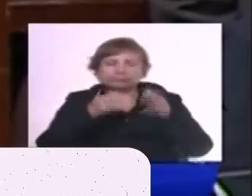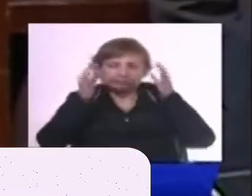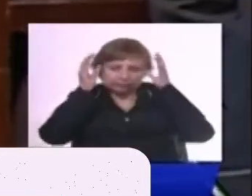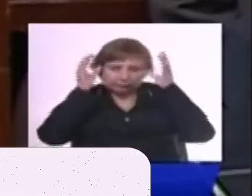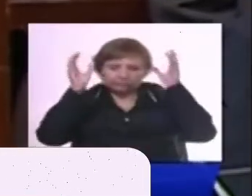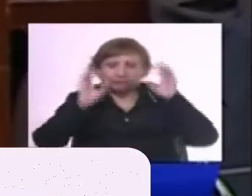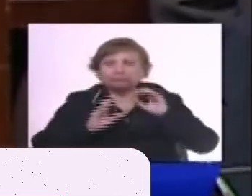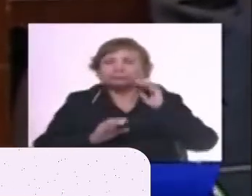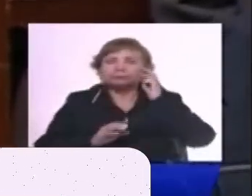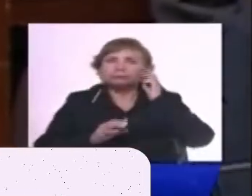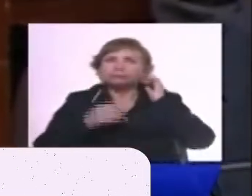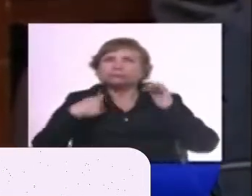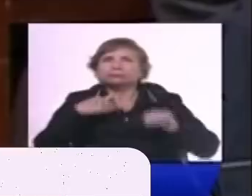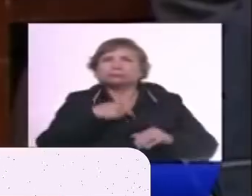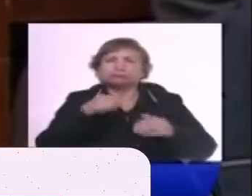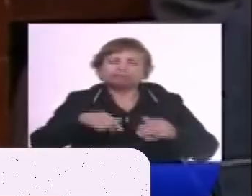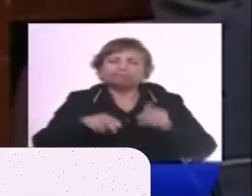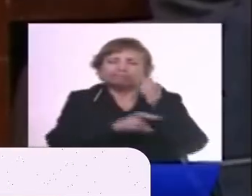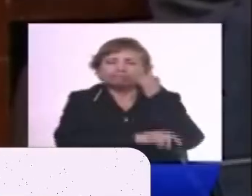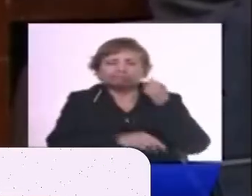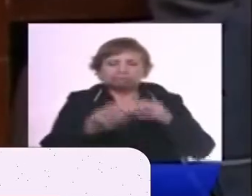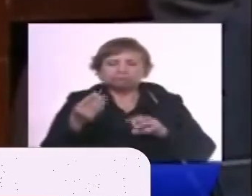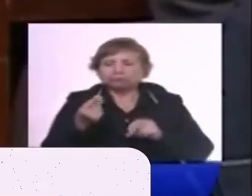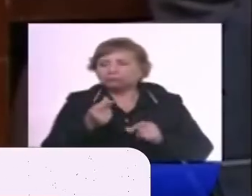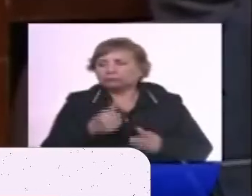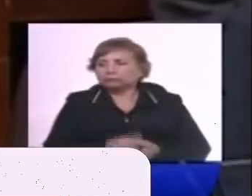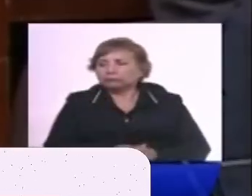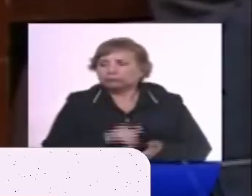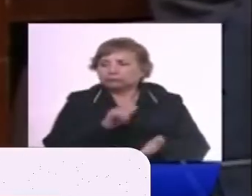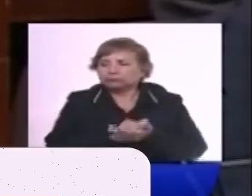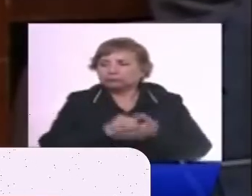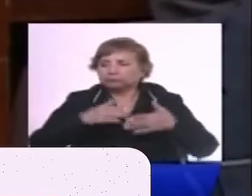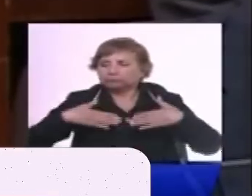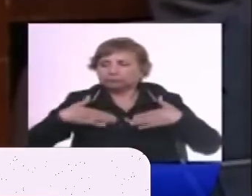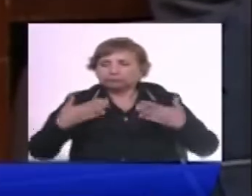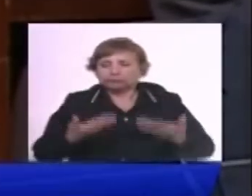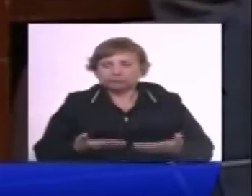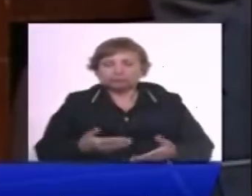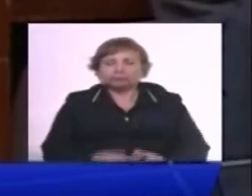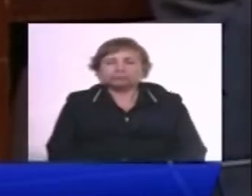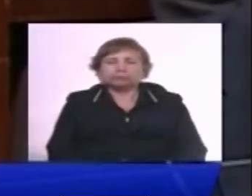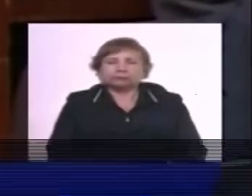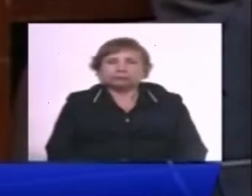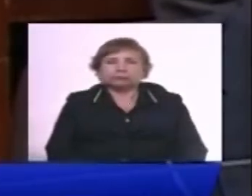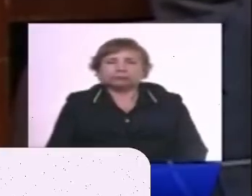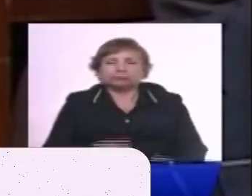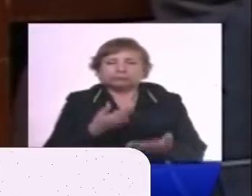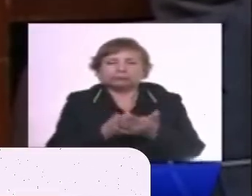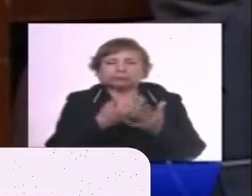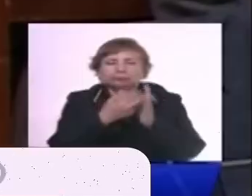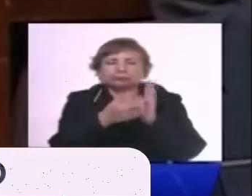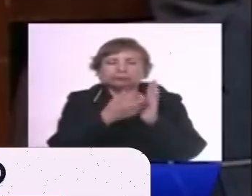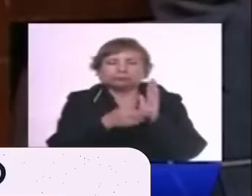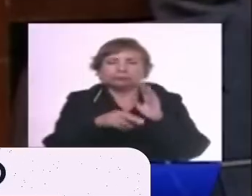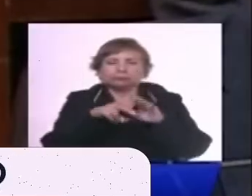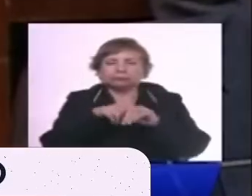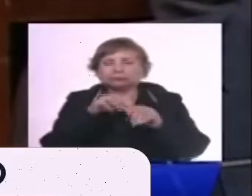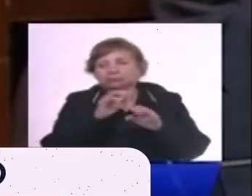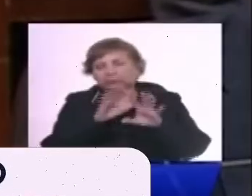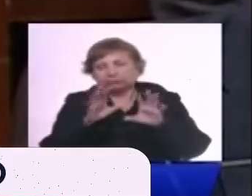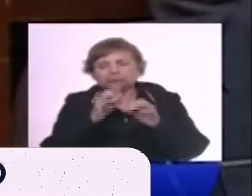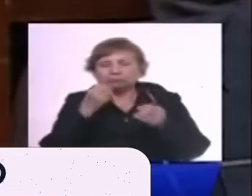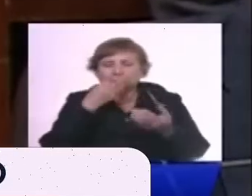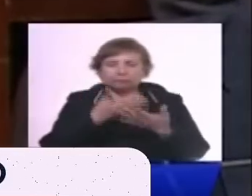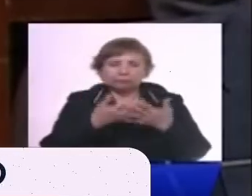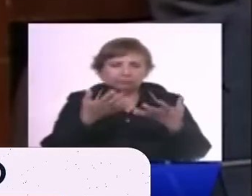acuerdo a nuestro país que espera tanto que podamos proponer una salida a nuestro país. Yo